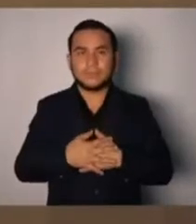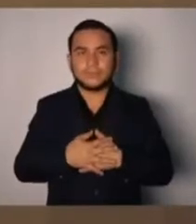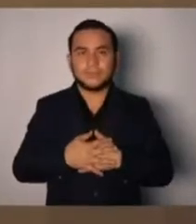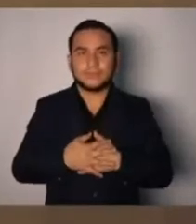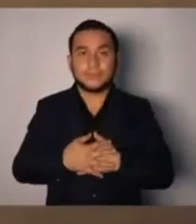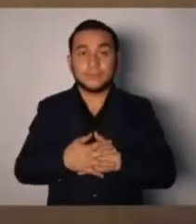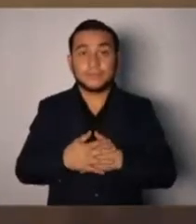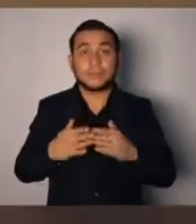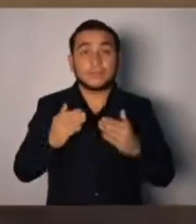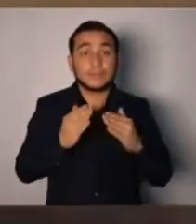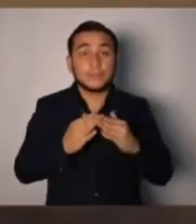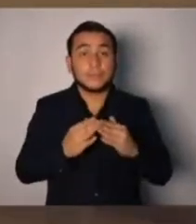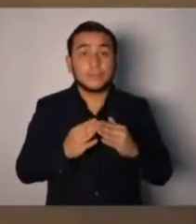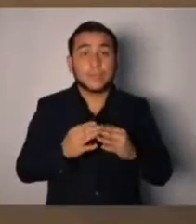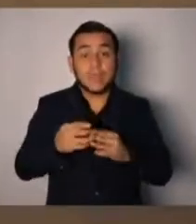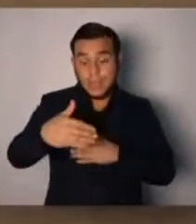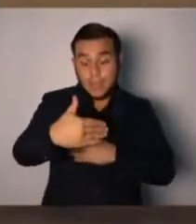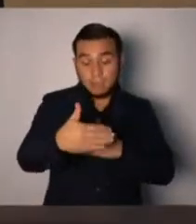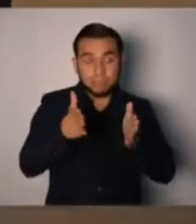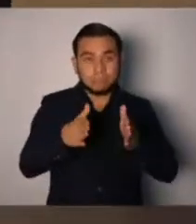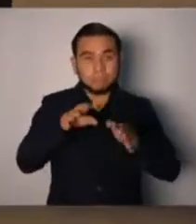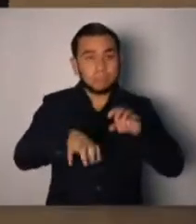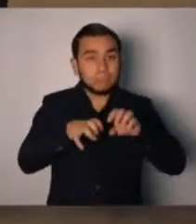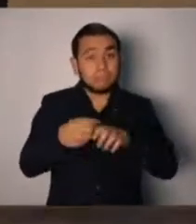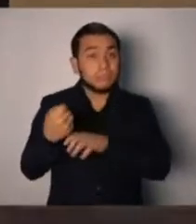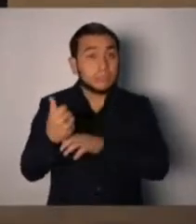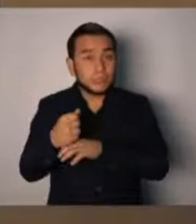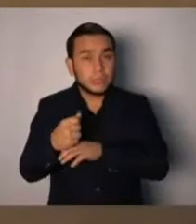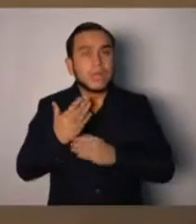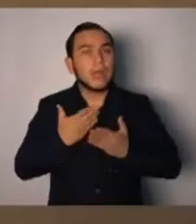vamos a hacer el puesto policial darles patrullas personal